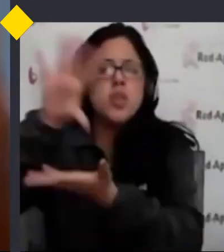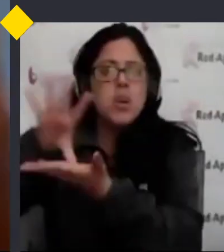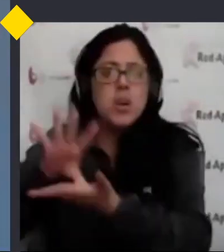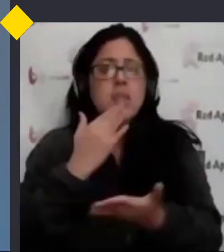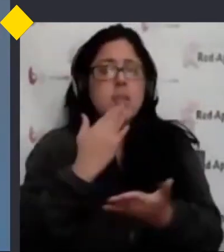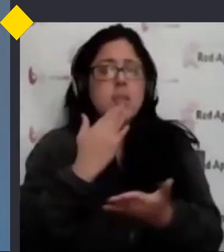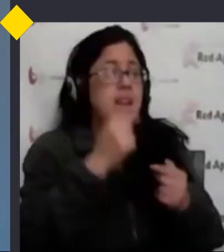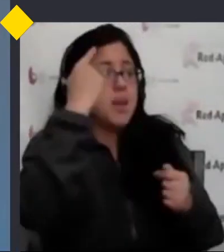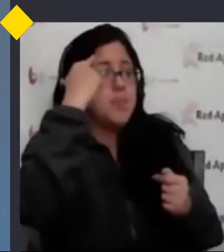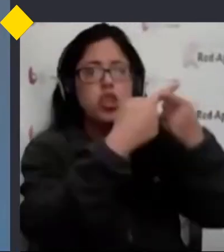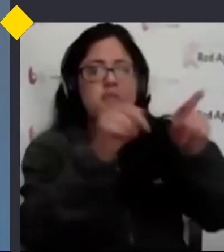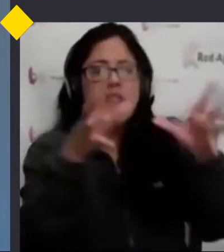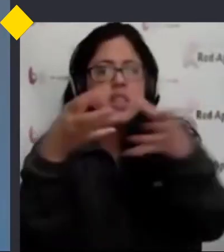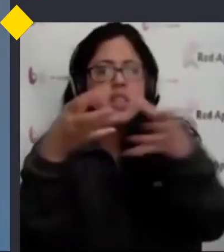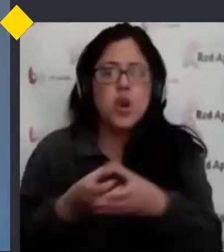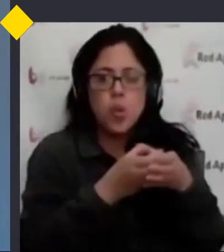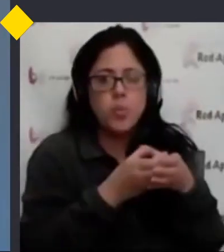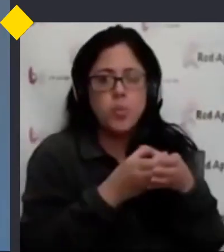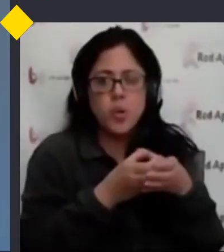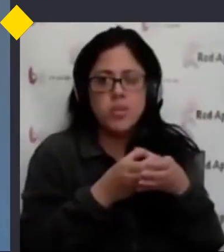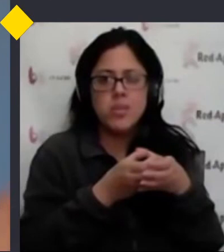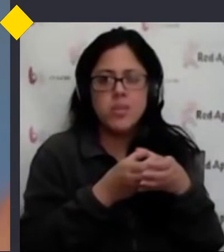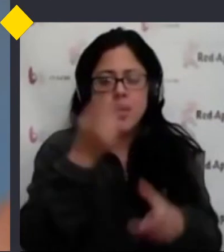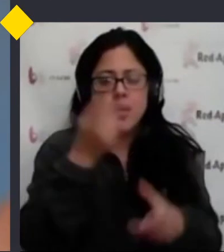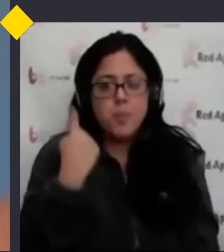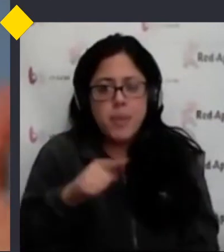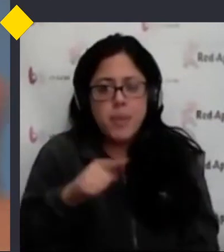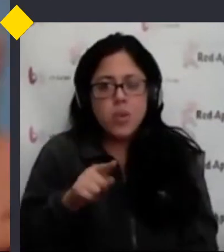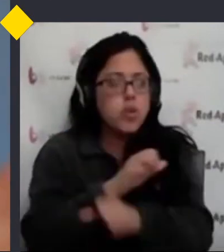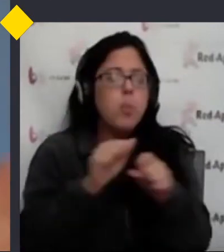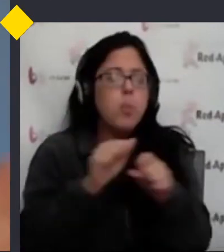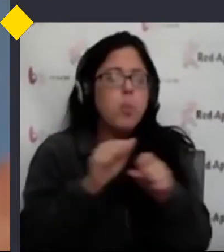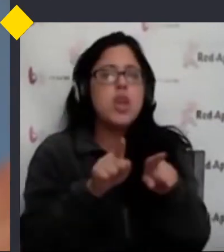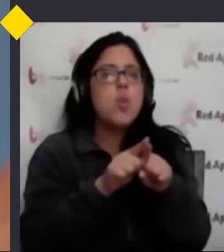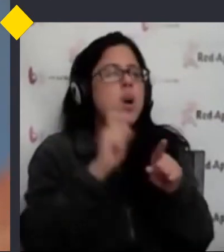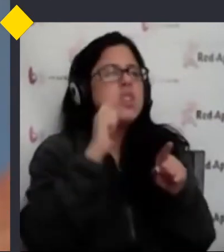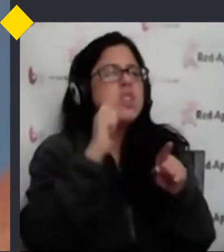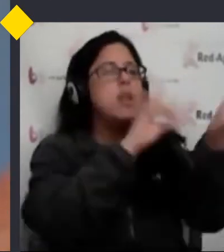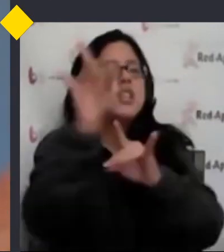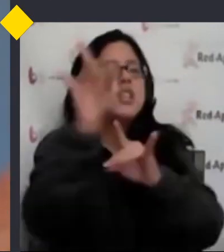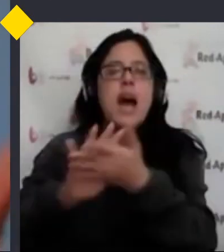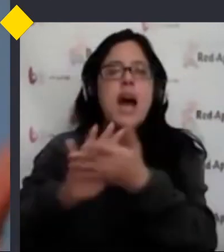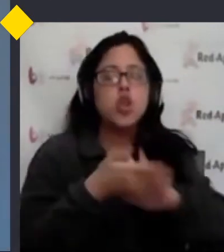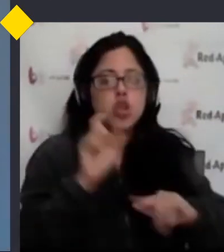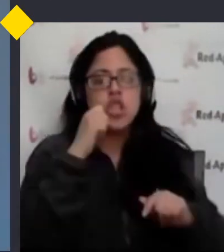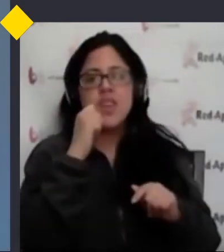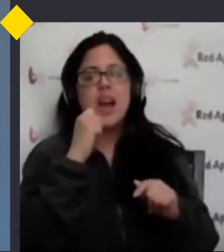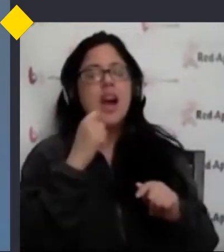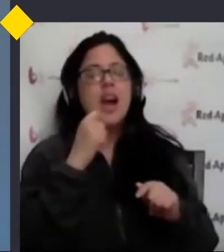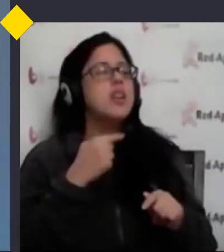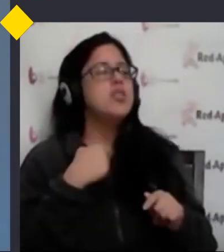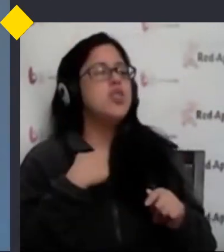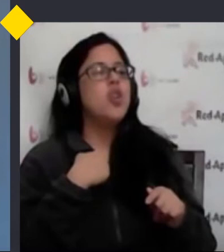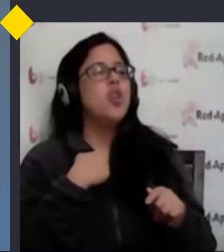distintos grupos, como decía antes, pero no me la puedo jugar por todo. Jugar por todo es nunca quedar mal con nadie. Yo tengo que tomar opciones en la vida,